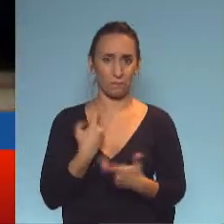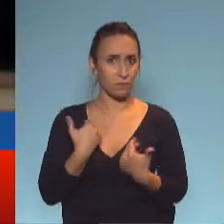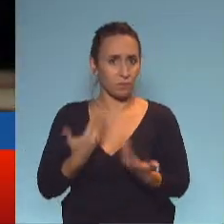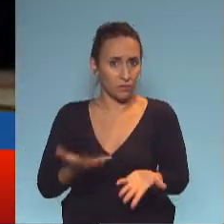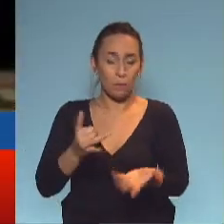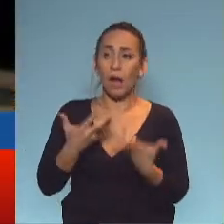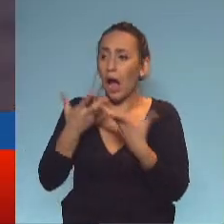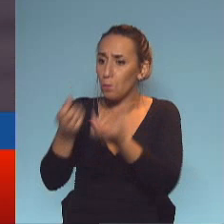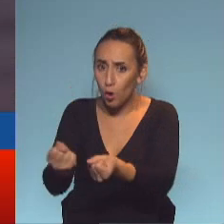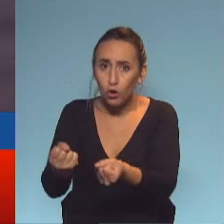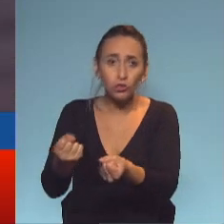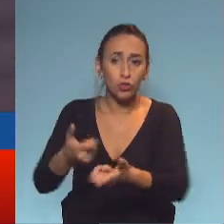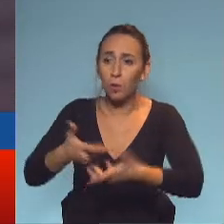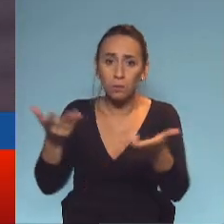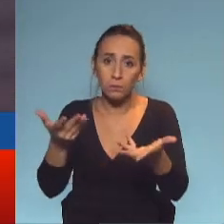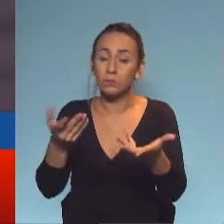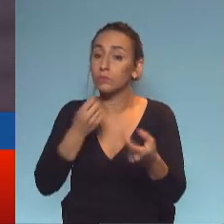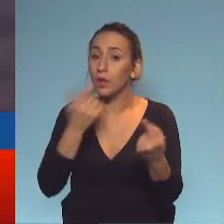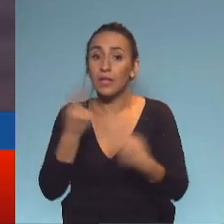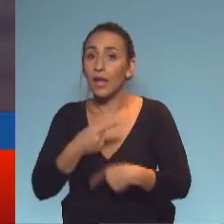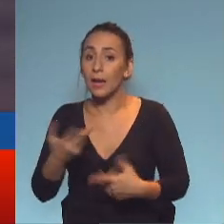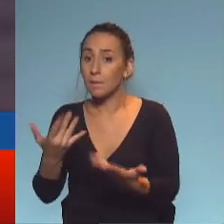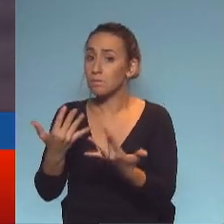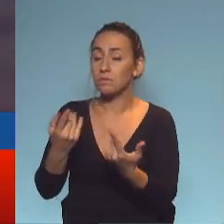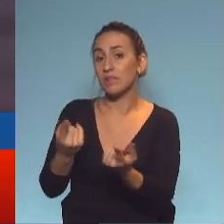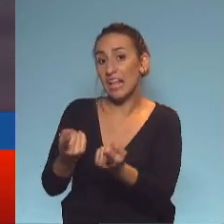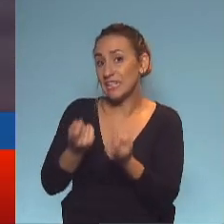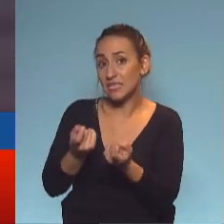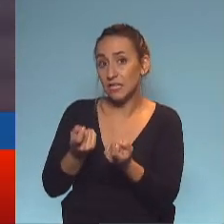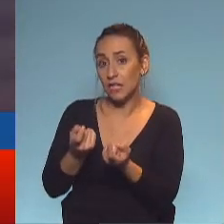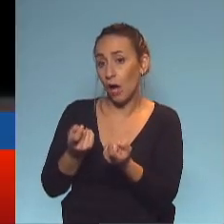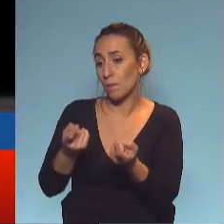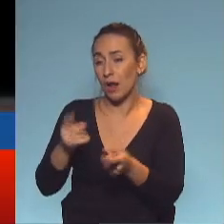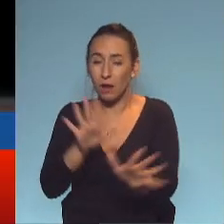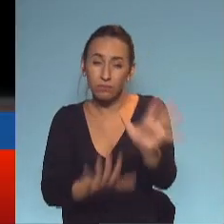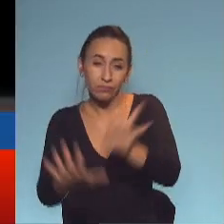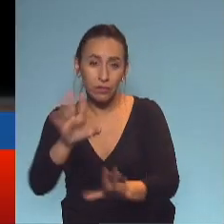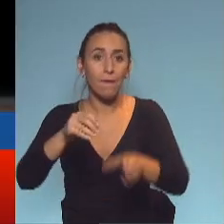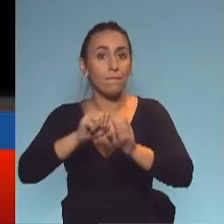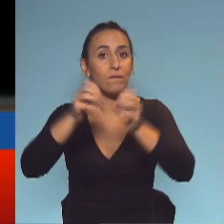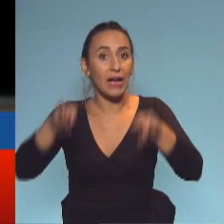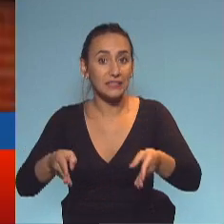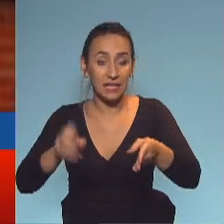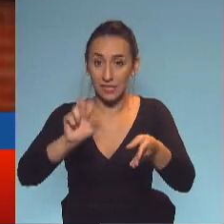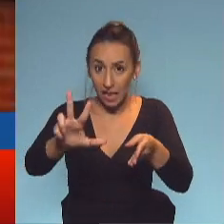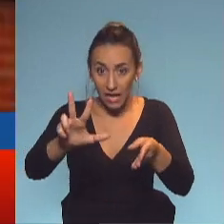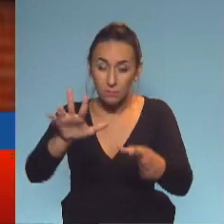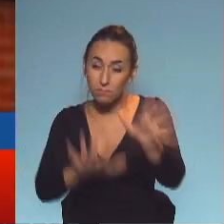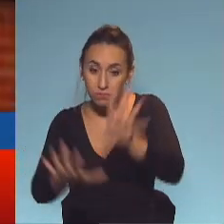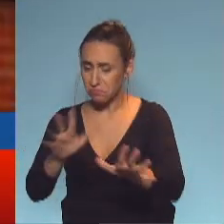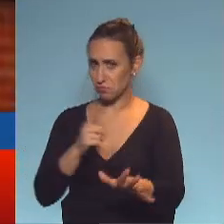que sea necesario en relación a lo que ellos necesiten para desplegar la fase 3. Si dentro